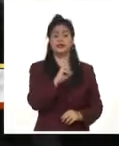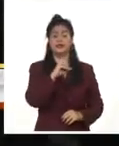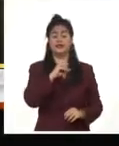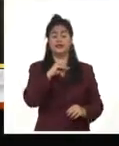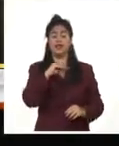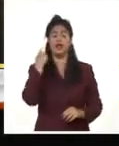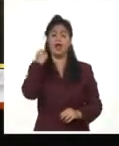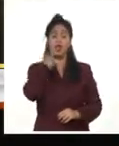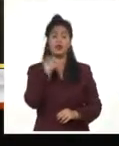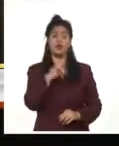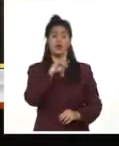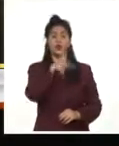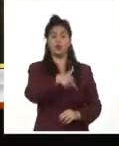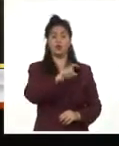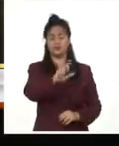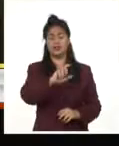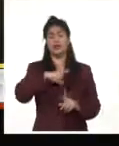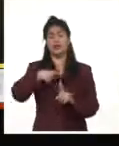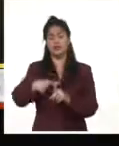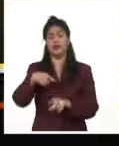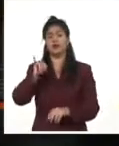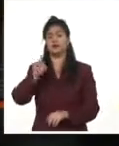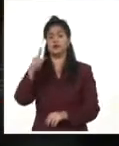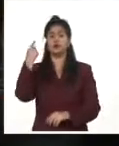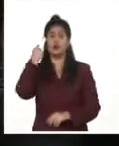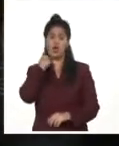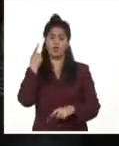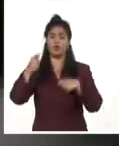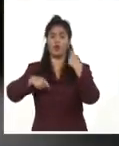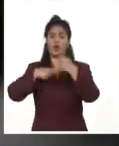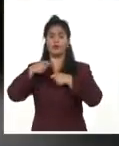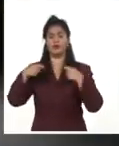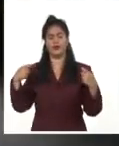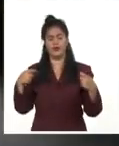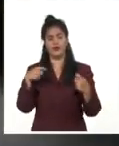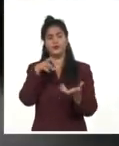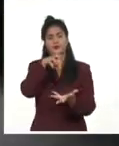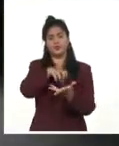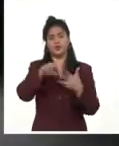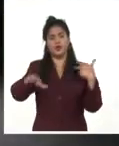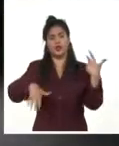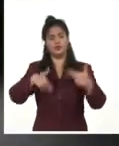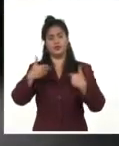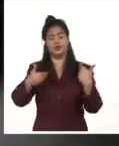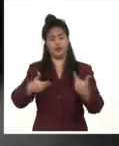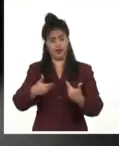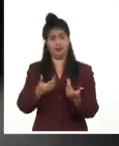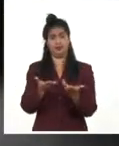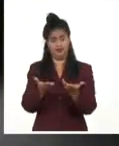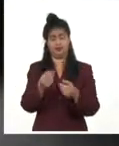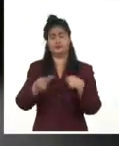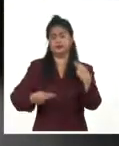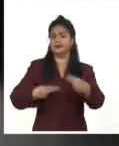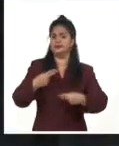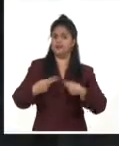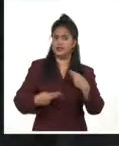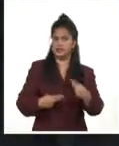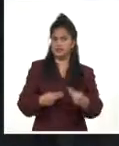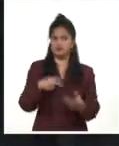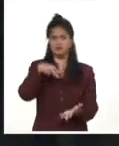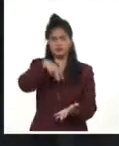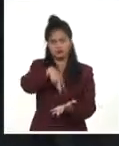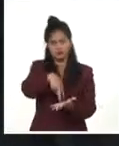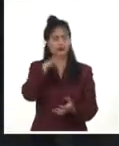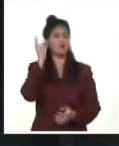y 61 de la Organización de Pioneros José Martí. En la ceremonia, a propuesta del Buró Nacional de la UJC, Yanaisi